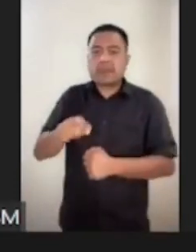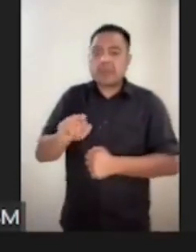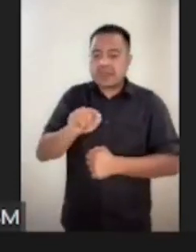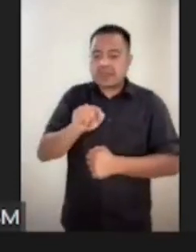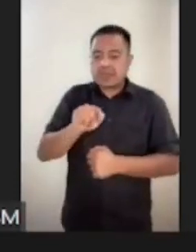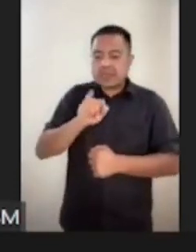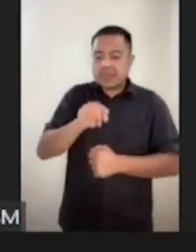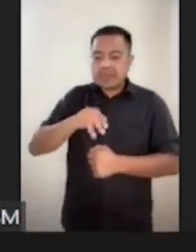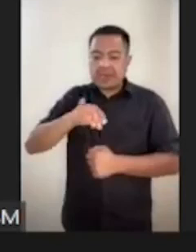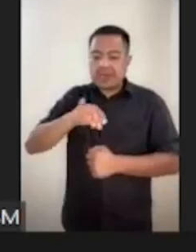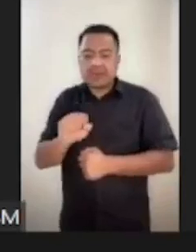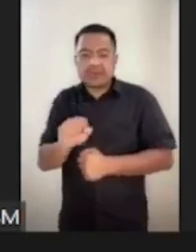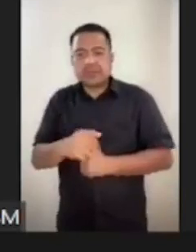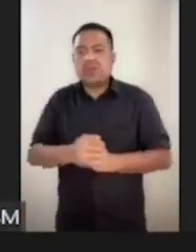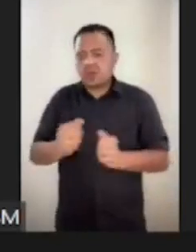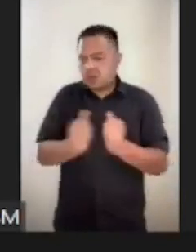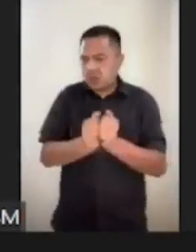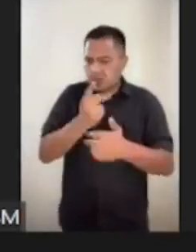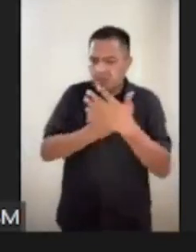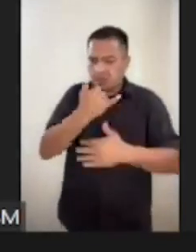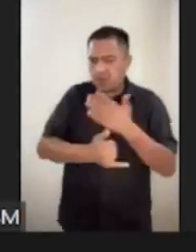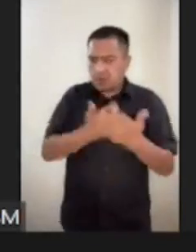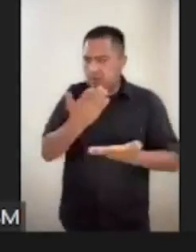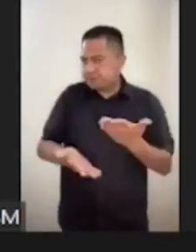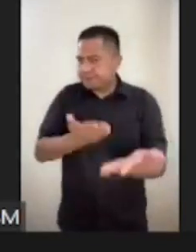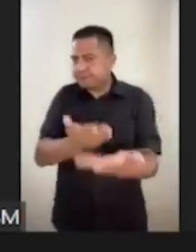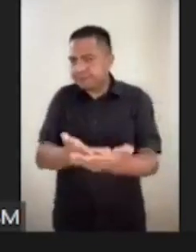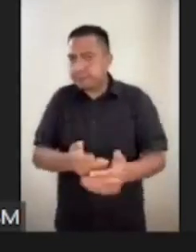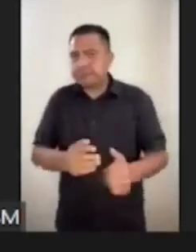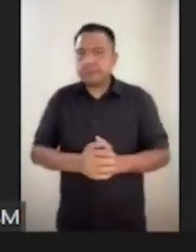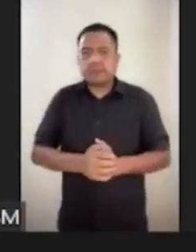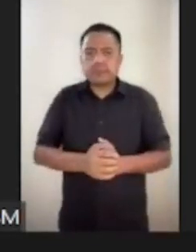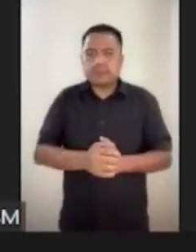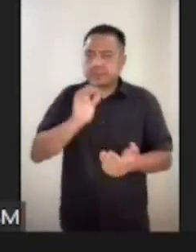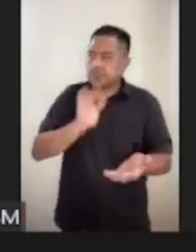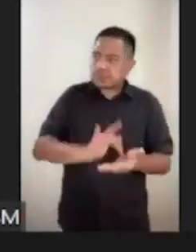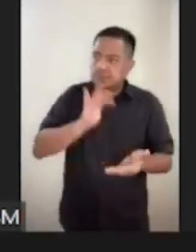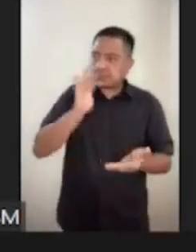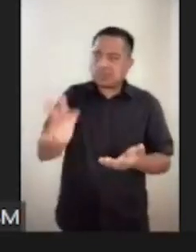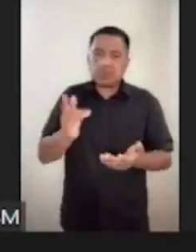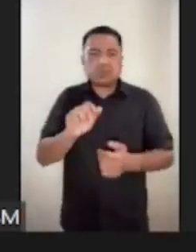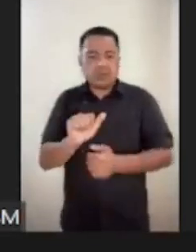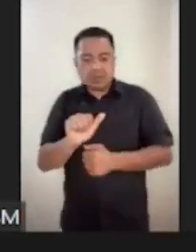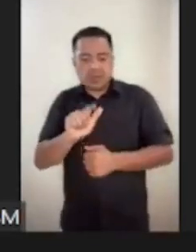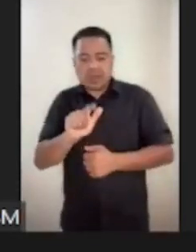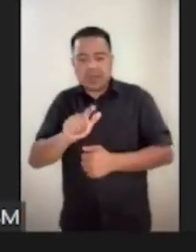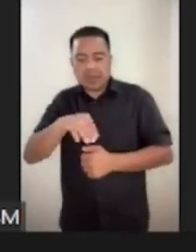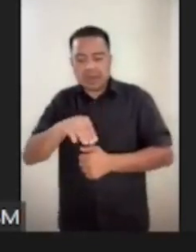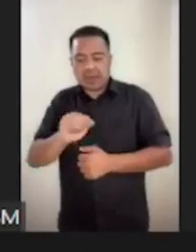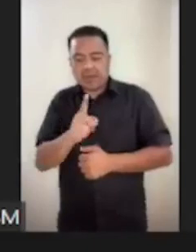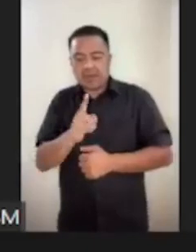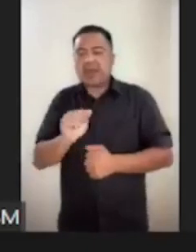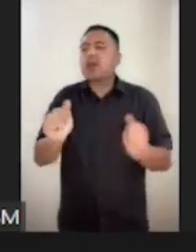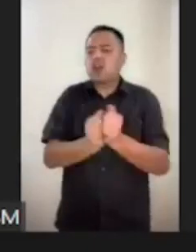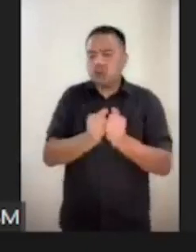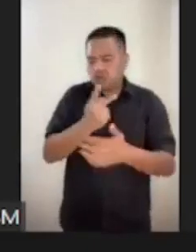José Betancourt Salgado. Con el proyecto presentado. Gracias, magistrado. Magistrada Almadelia Eugenio Alcaraz. Con el